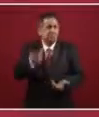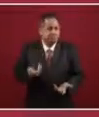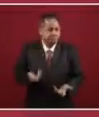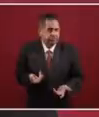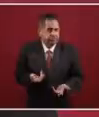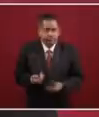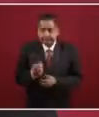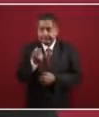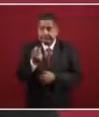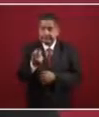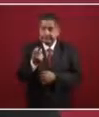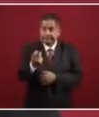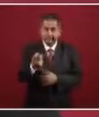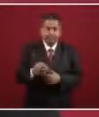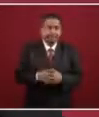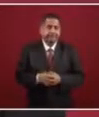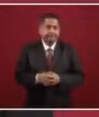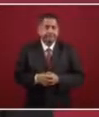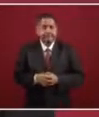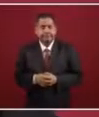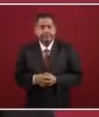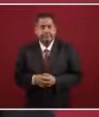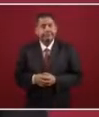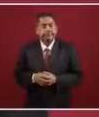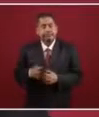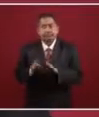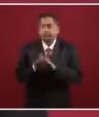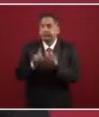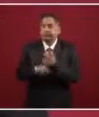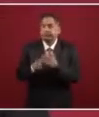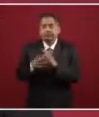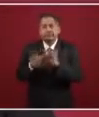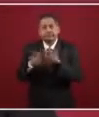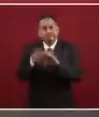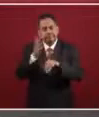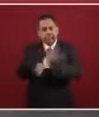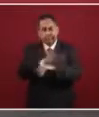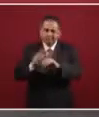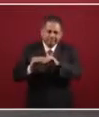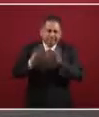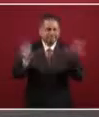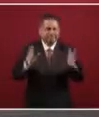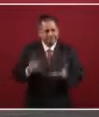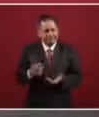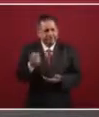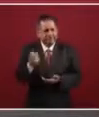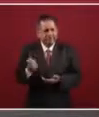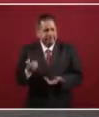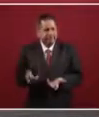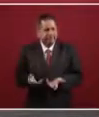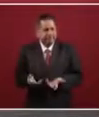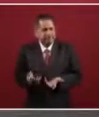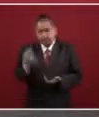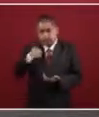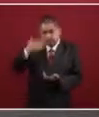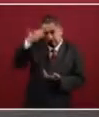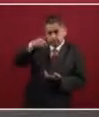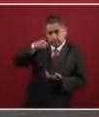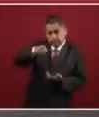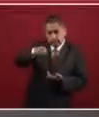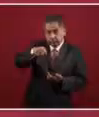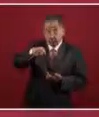Eso es. Entonces, por eso la transparencia. ¿Ustedes creen que,